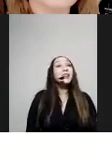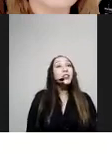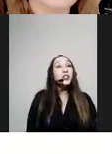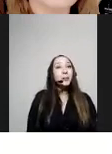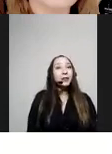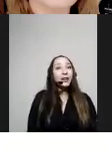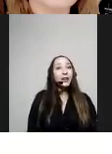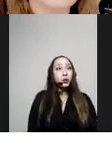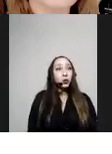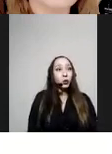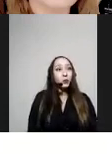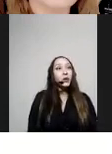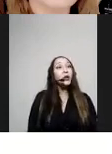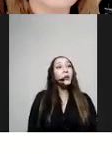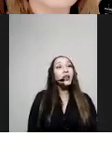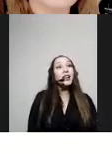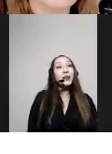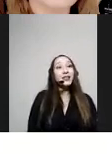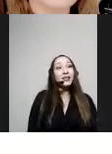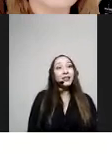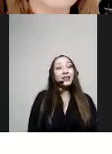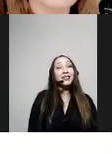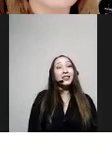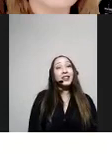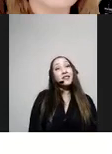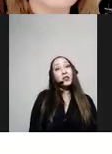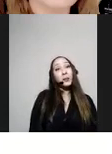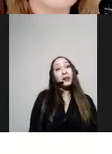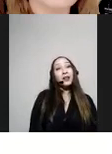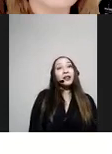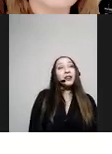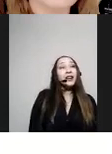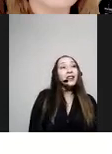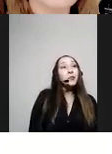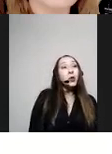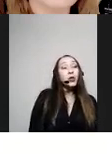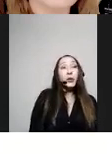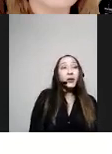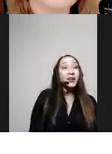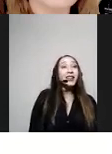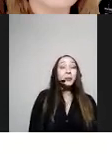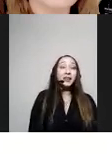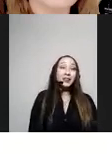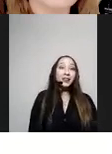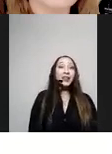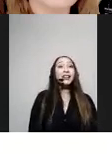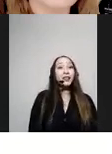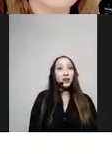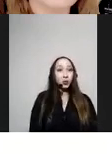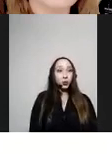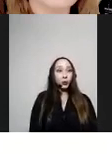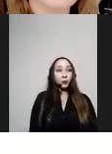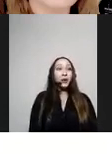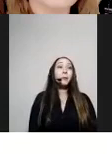pensar ansiosamente en el futuro, olvidan el presente de tal forma que acaban por no vivir ni el presente ni